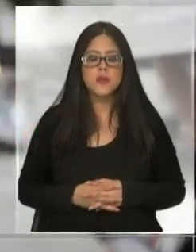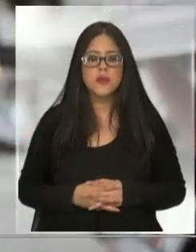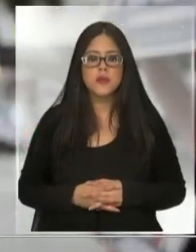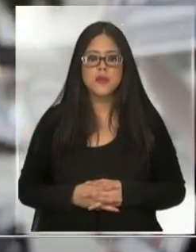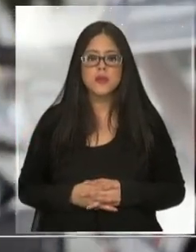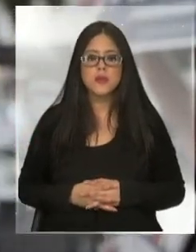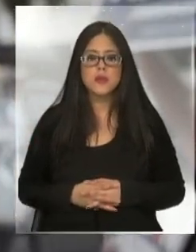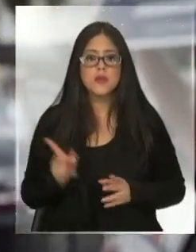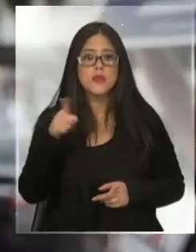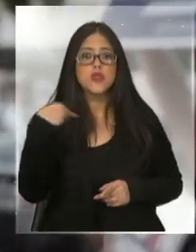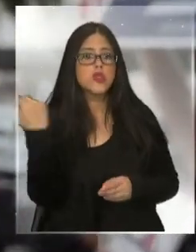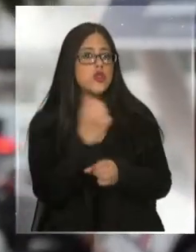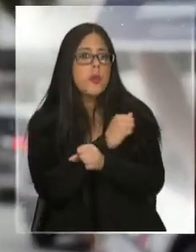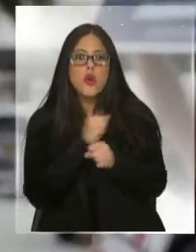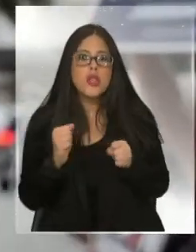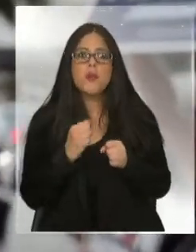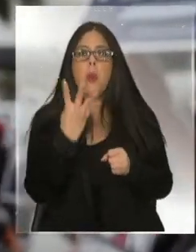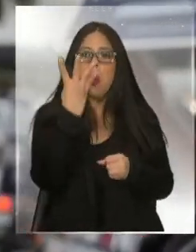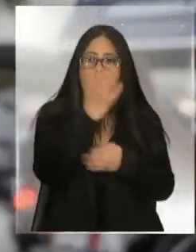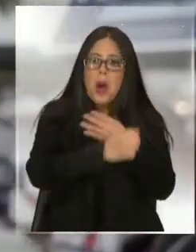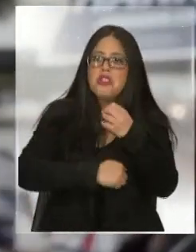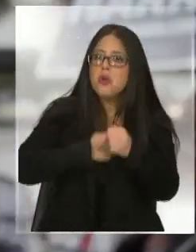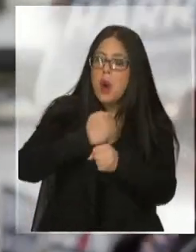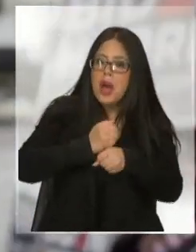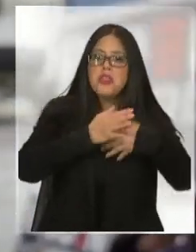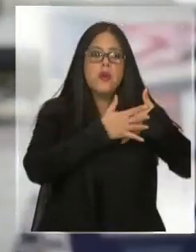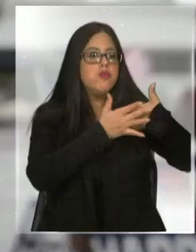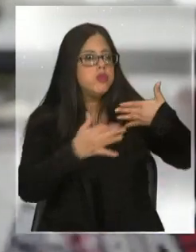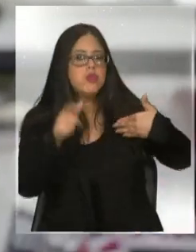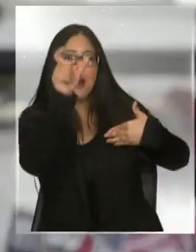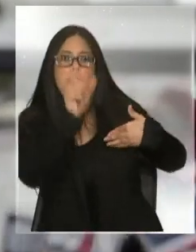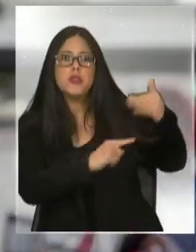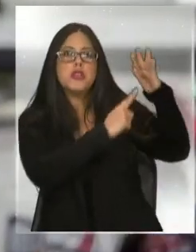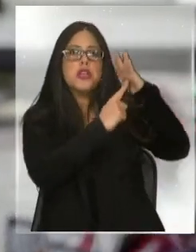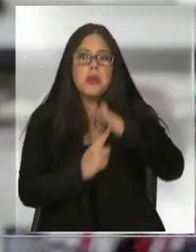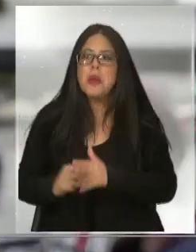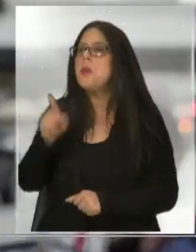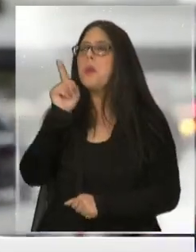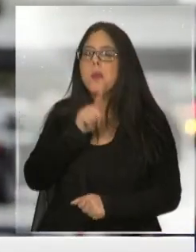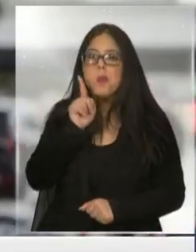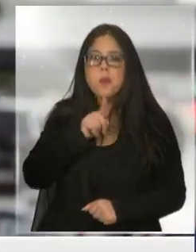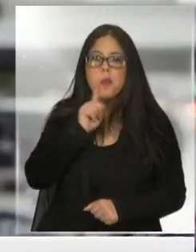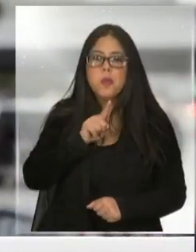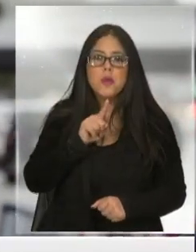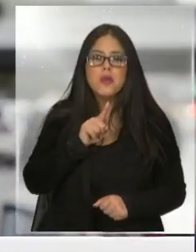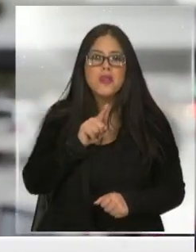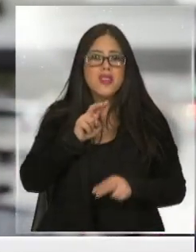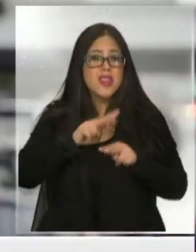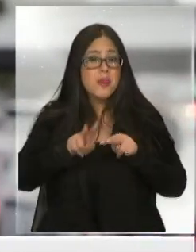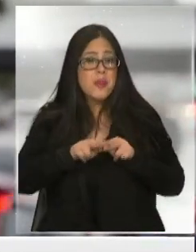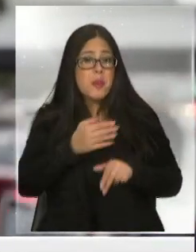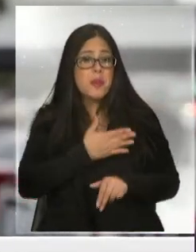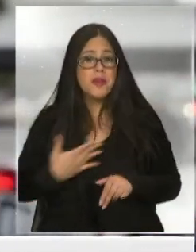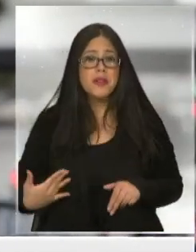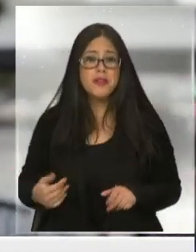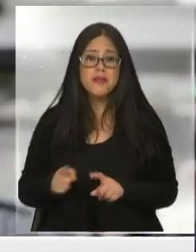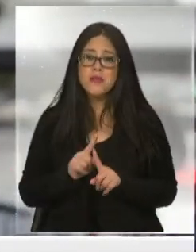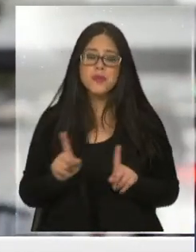No podemos seguir otros 4 años con alguien que es racista, con alguien que miente, con alguien que no está preparado para ser